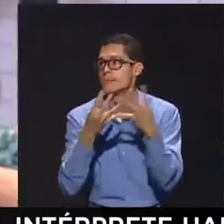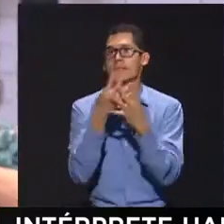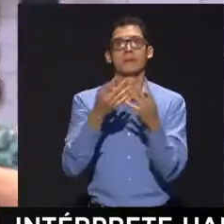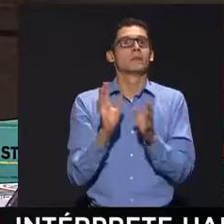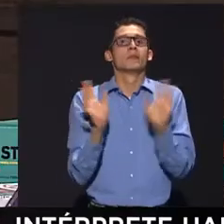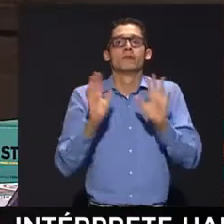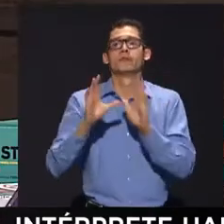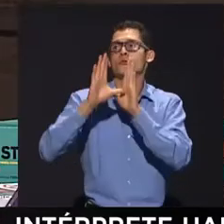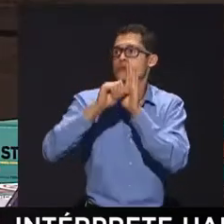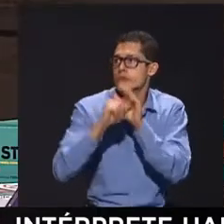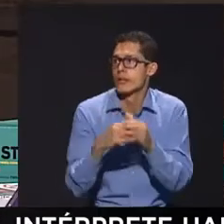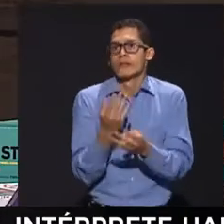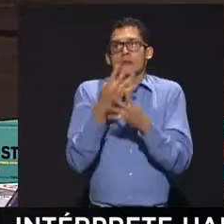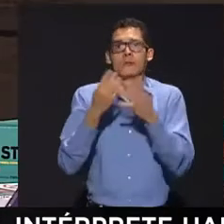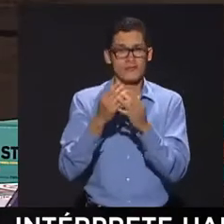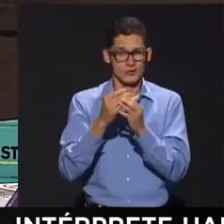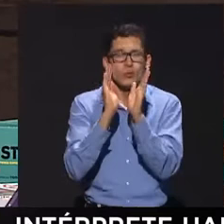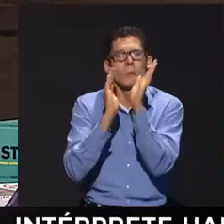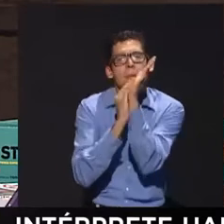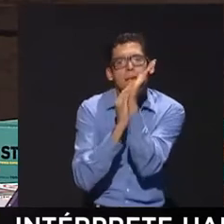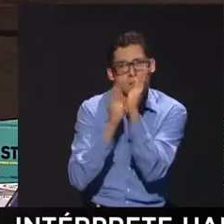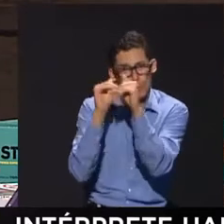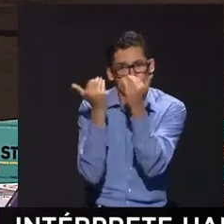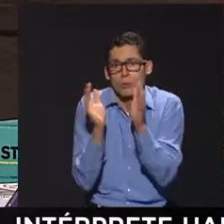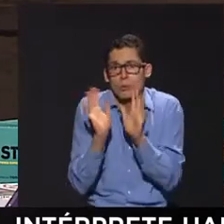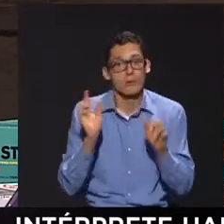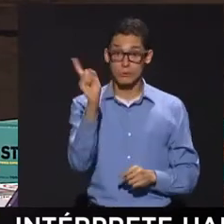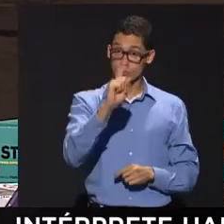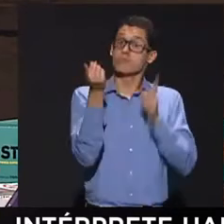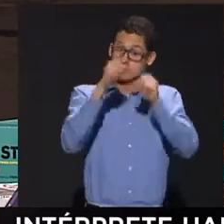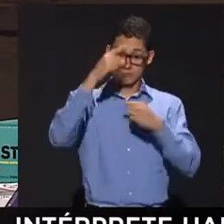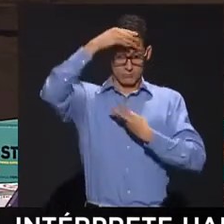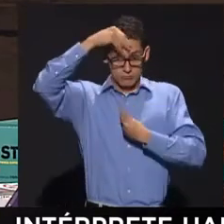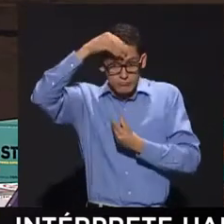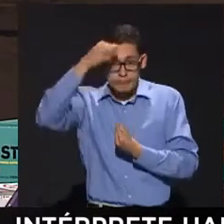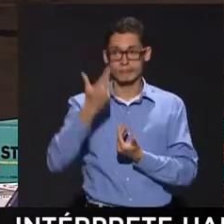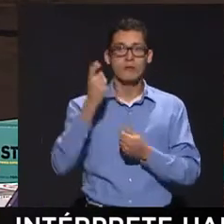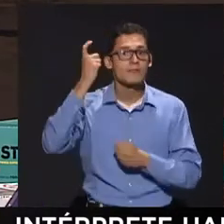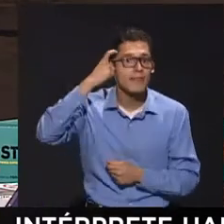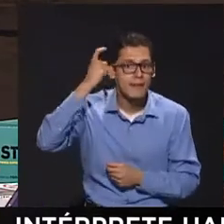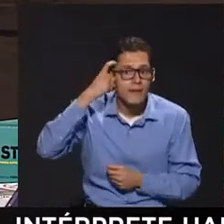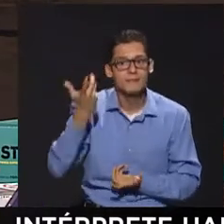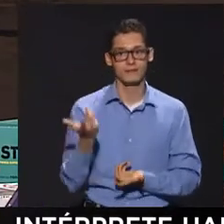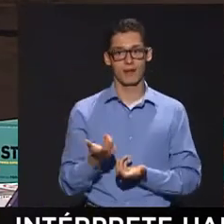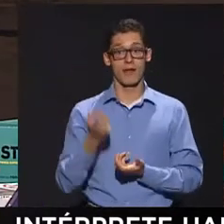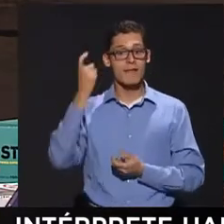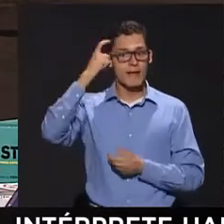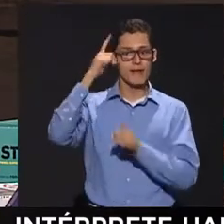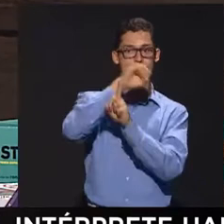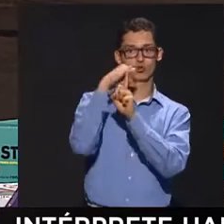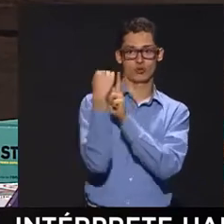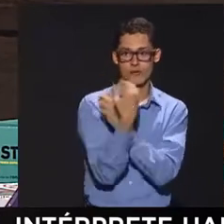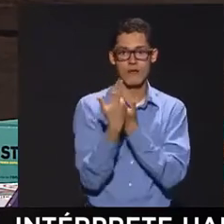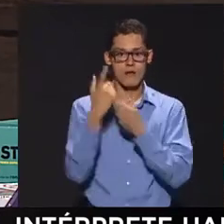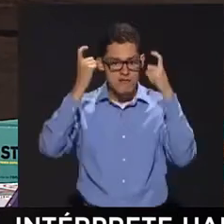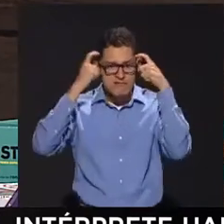inteligencia emocional, con la inteligencia social y con todo eso que tiene que ver con las